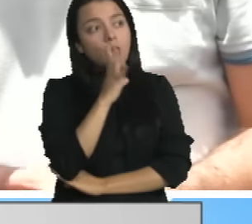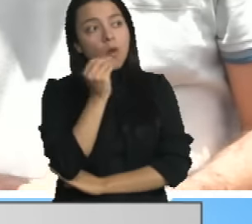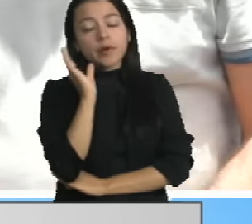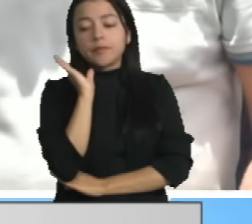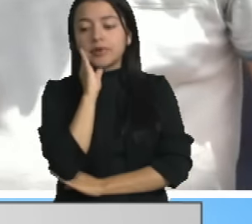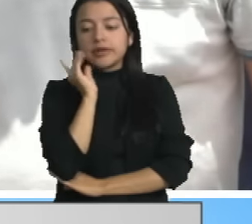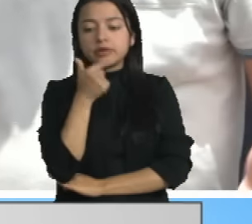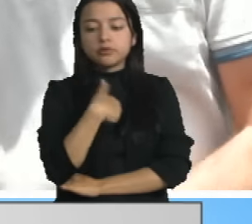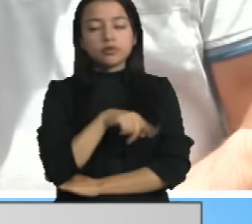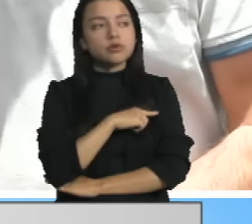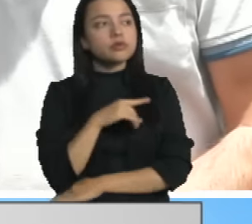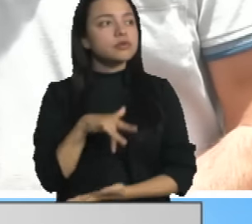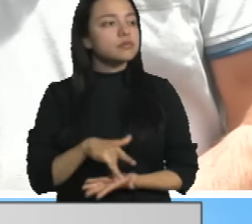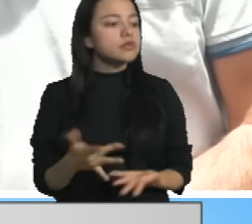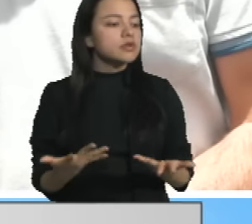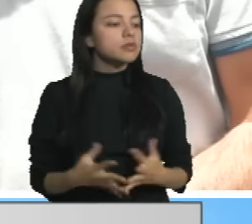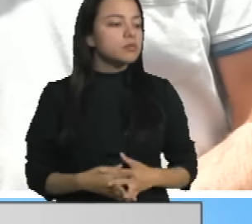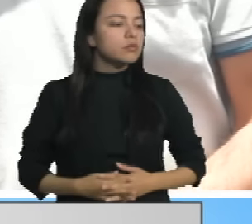aquí